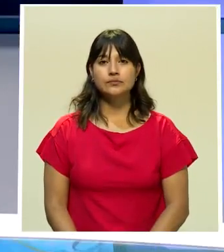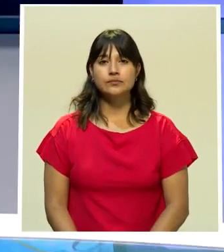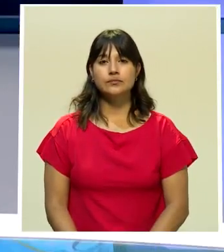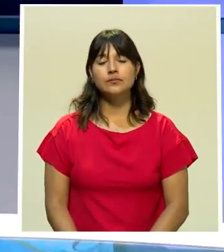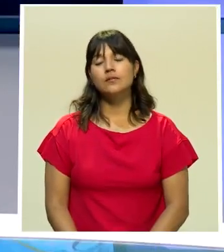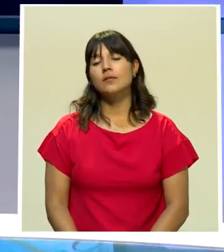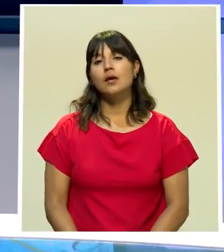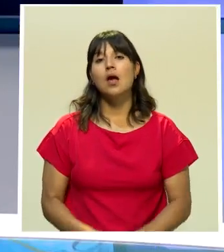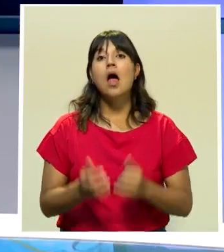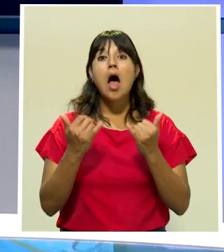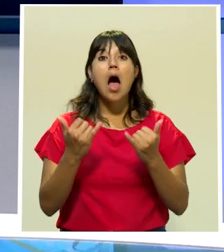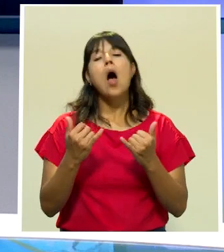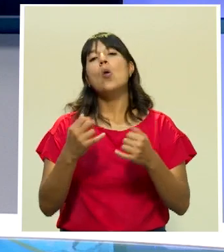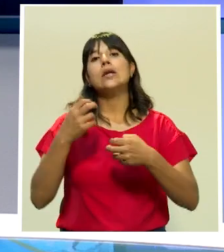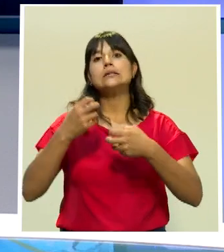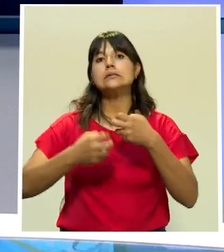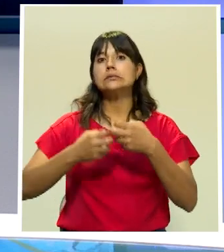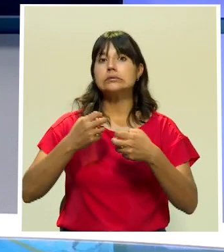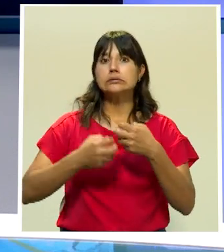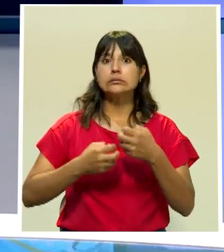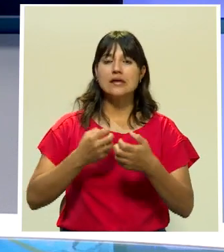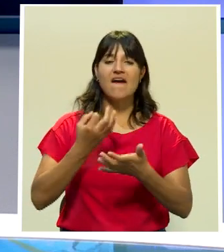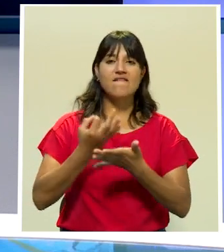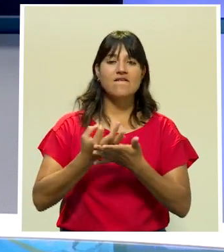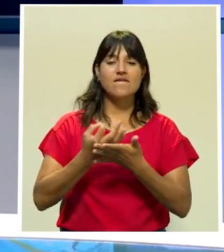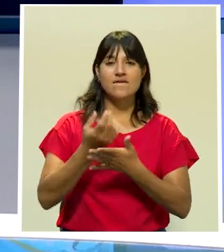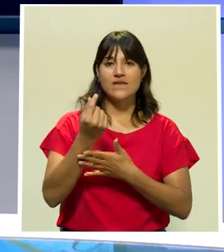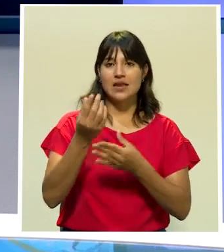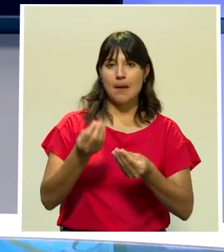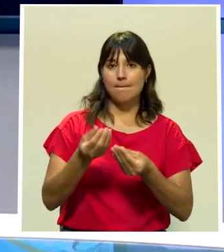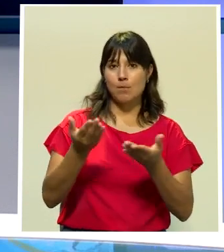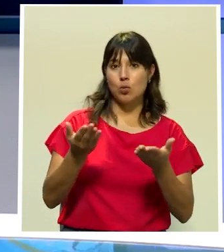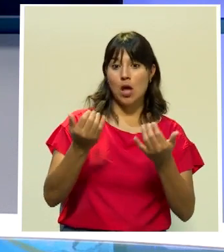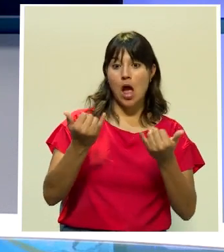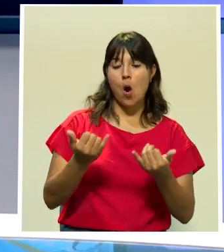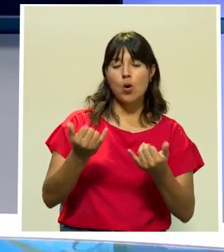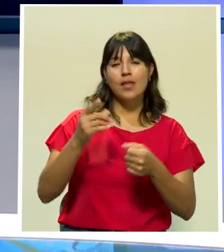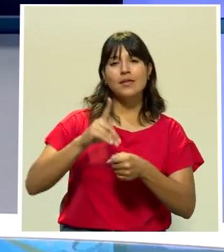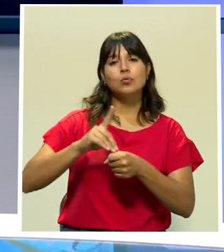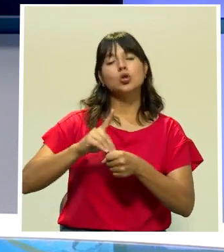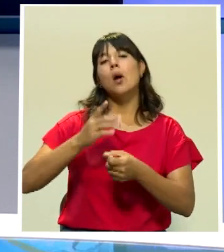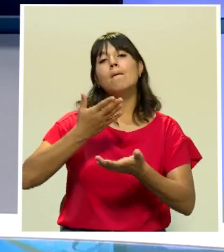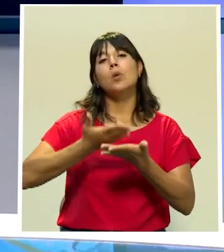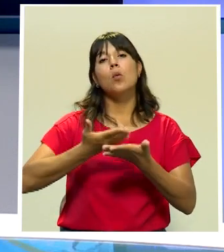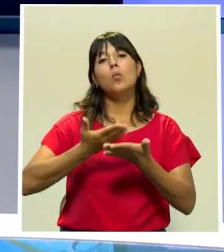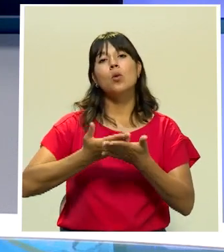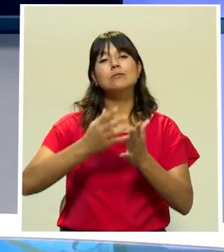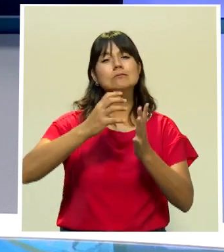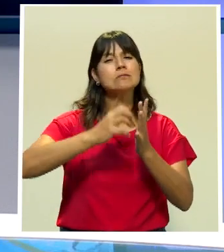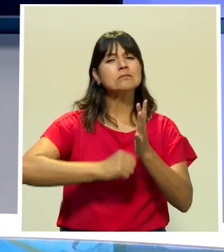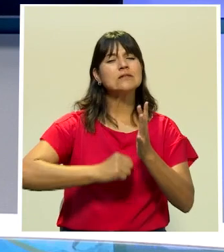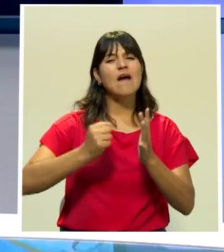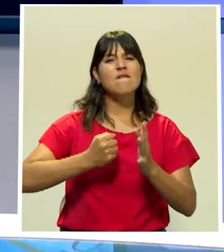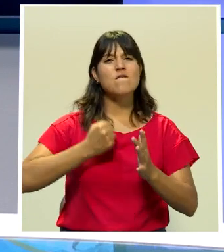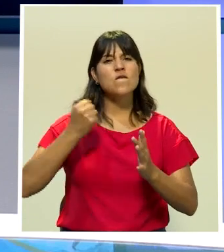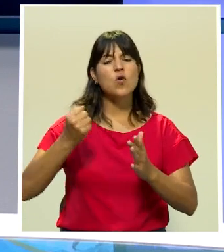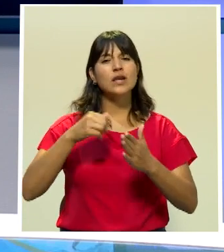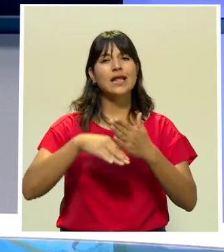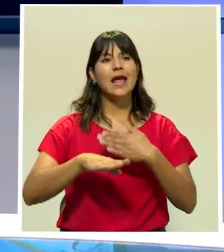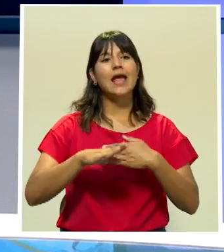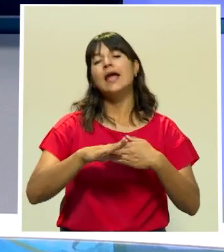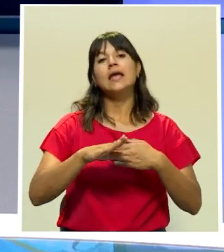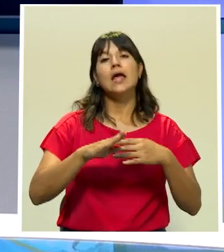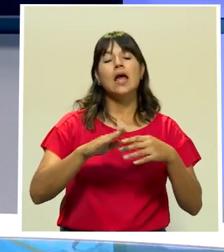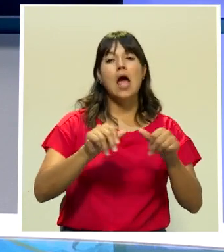En medio de la enorme crisis de las finanzas públicas, los diputados proponen recortes gigantescos en áreas